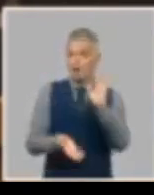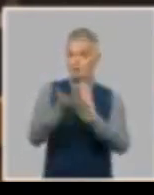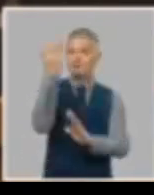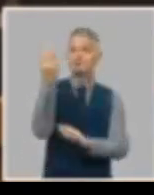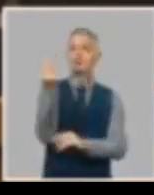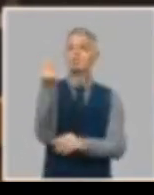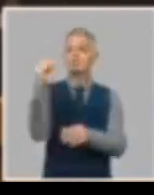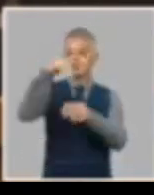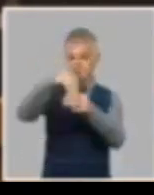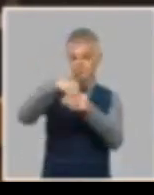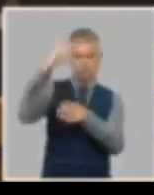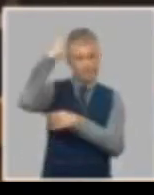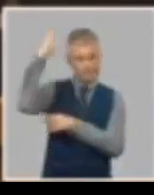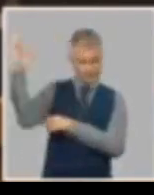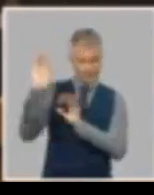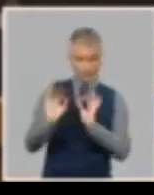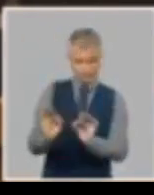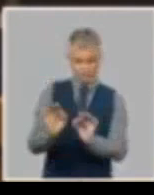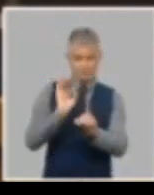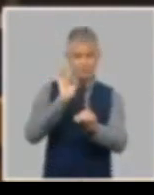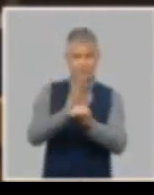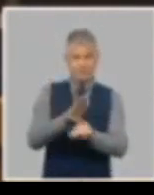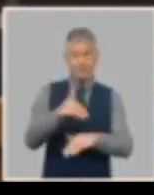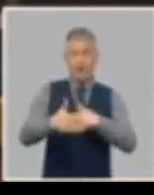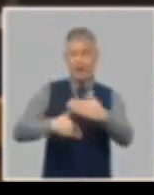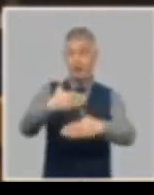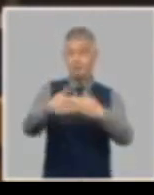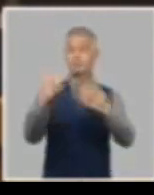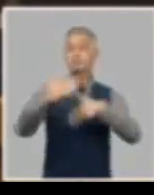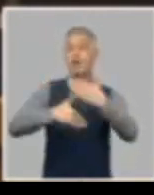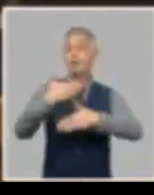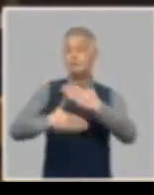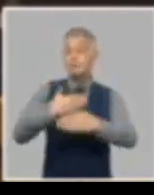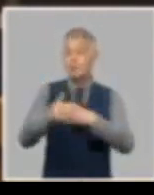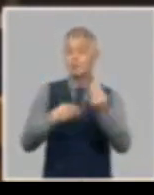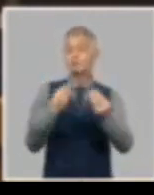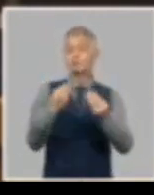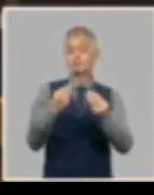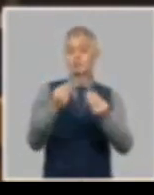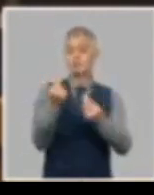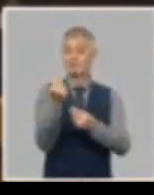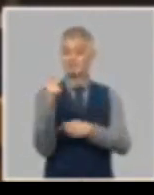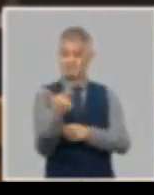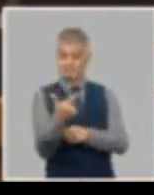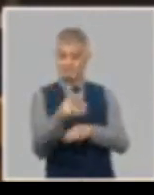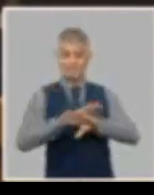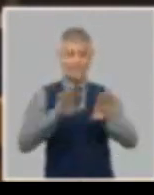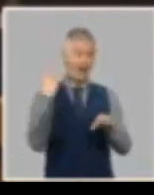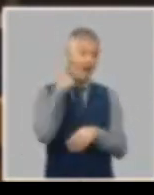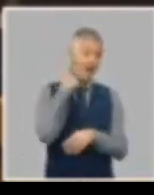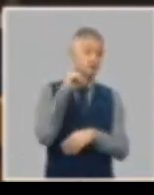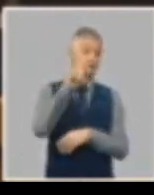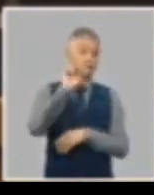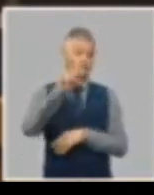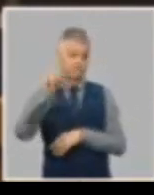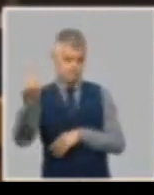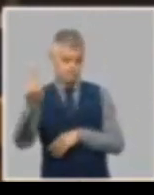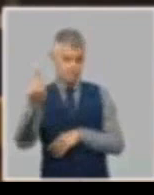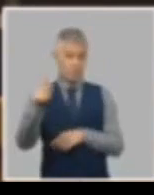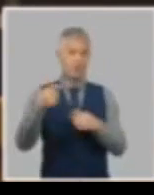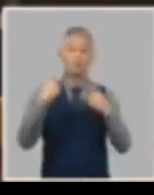estado con el inicio del ordenamiento monetario del año 2021 será decisivo en la recuperación gradual de la economía